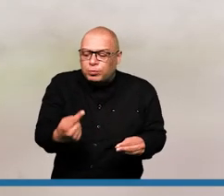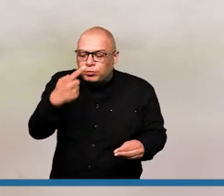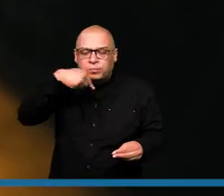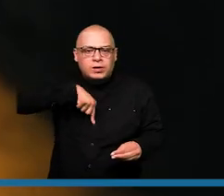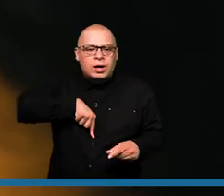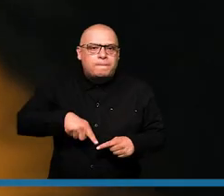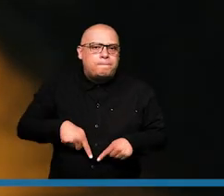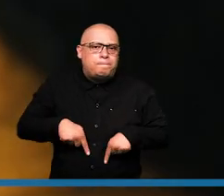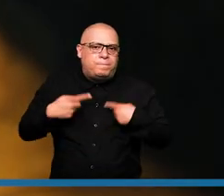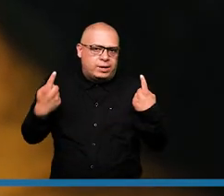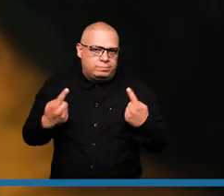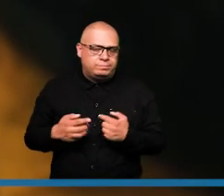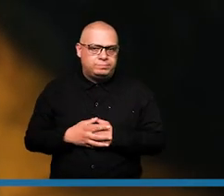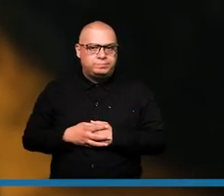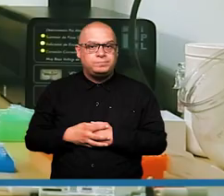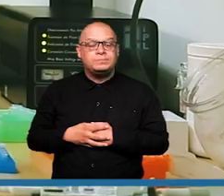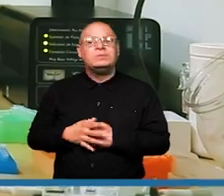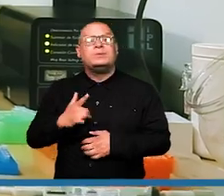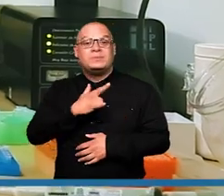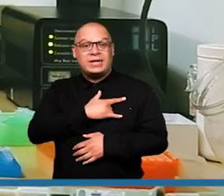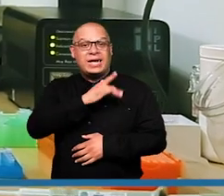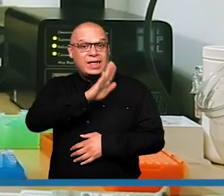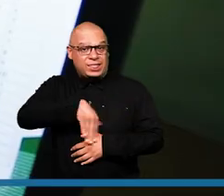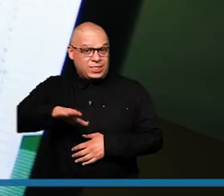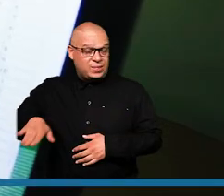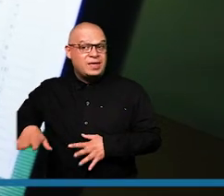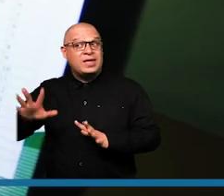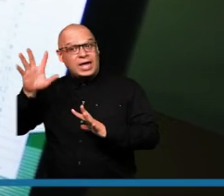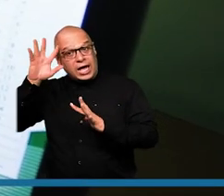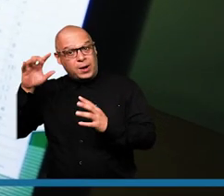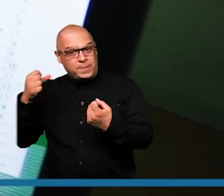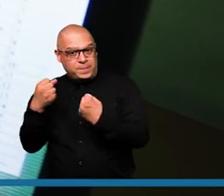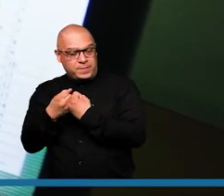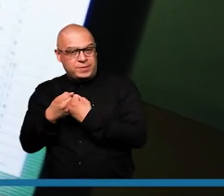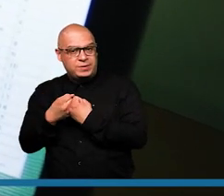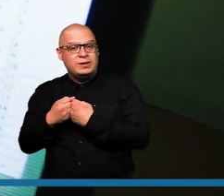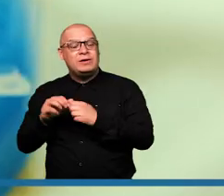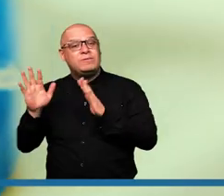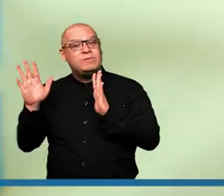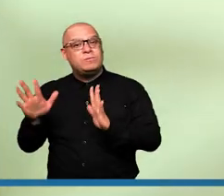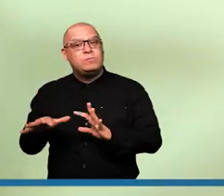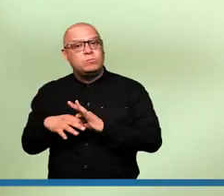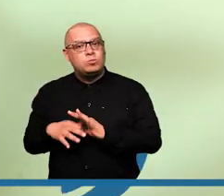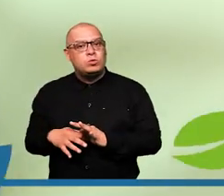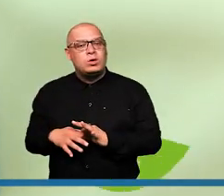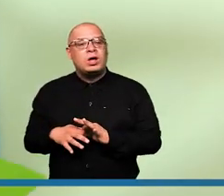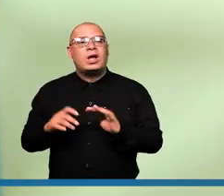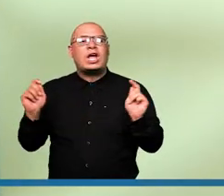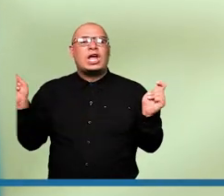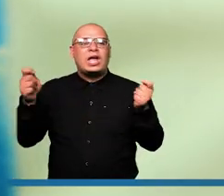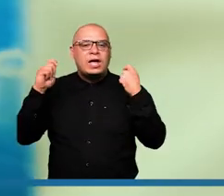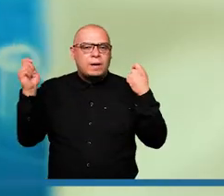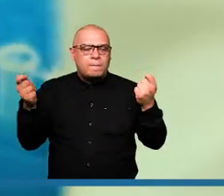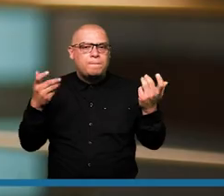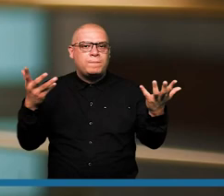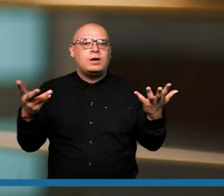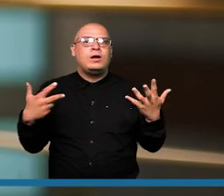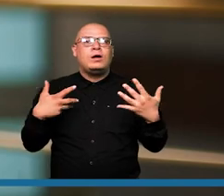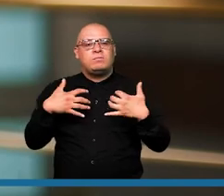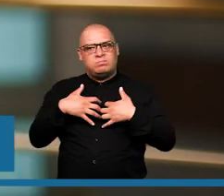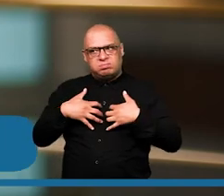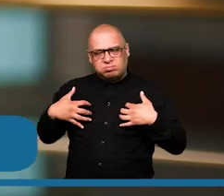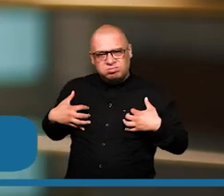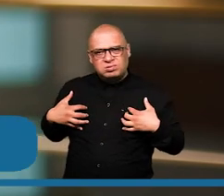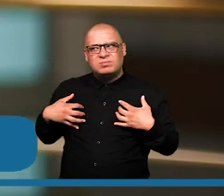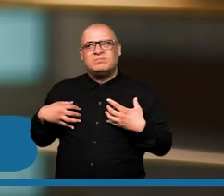salud. Con la Universidad de Antioquia también tenemos un convenio muy especial y tiene que ver con campañas educomunicativas,